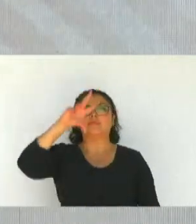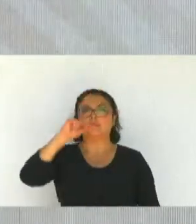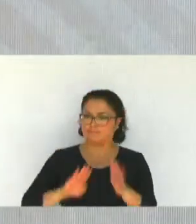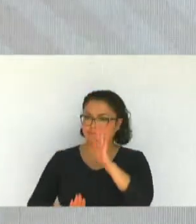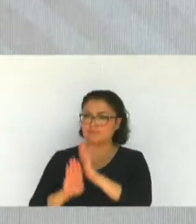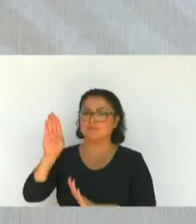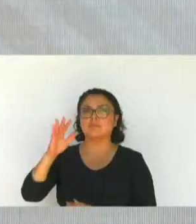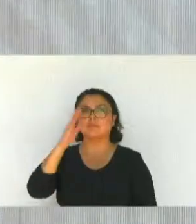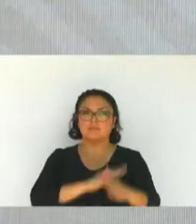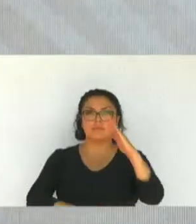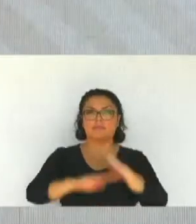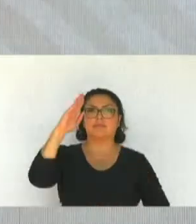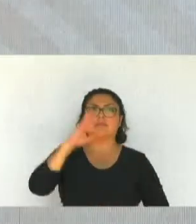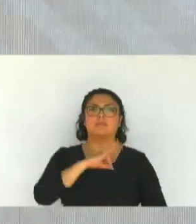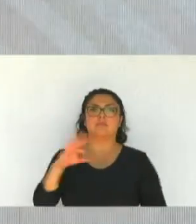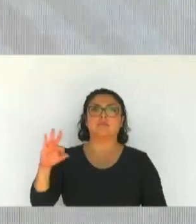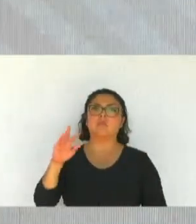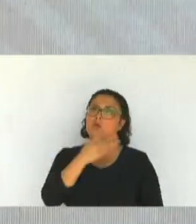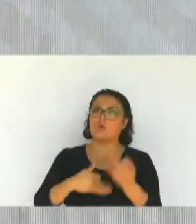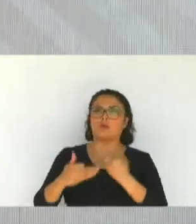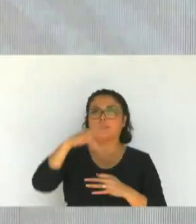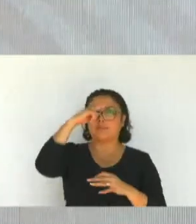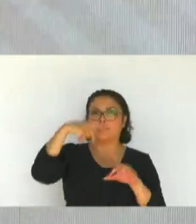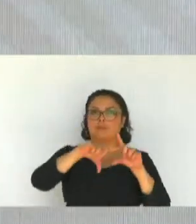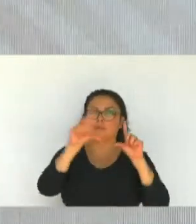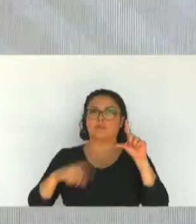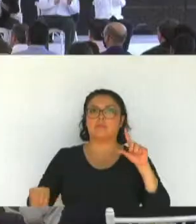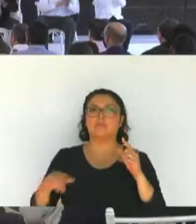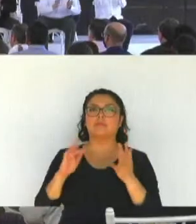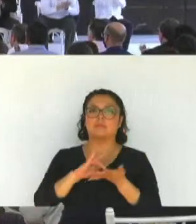actuaremos porque todos somos México. Muchas gracias a todos.